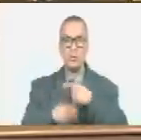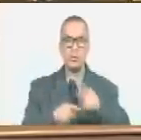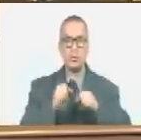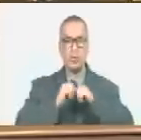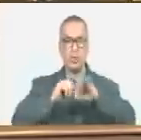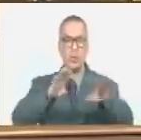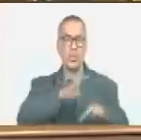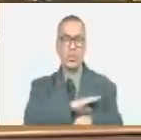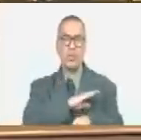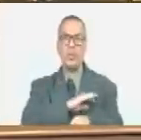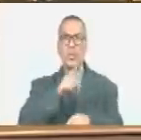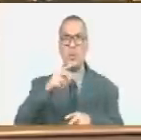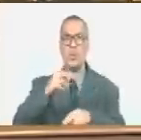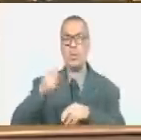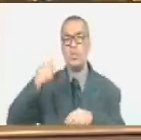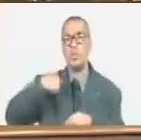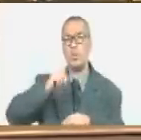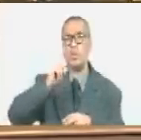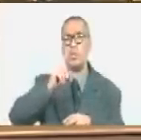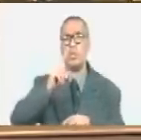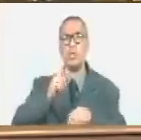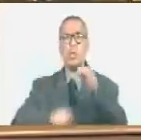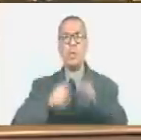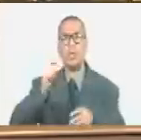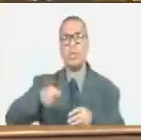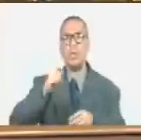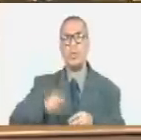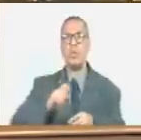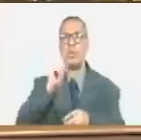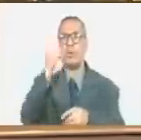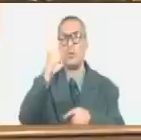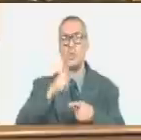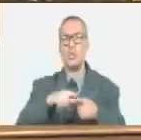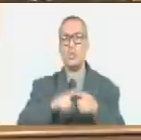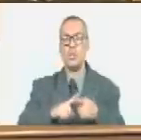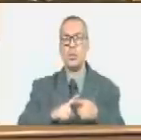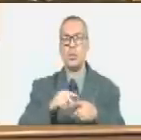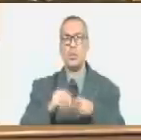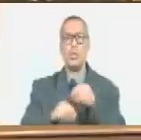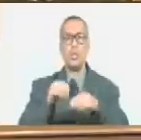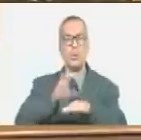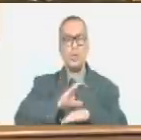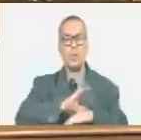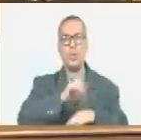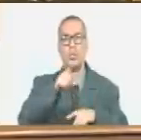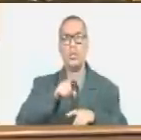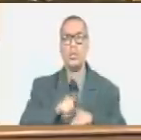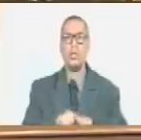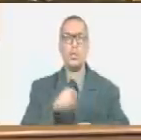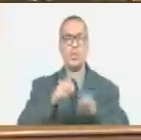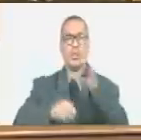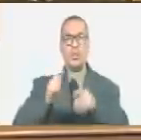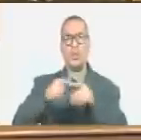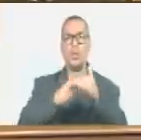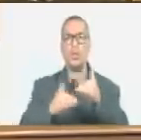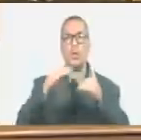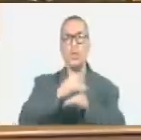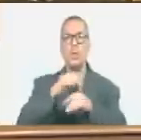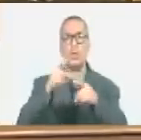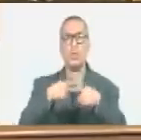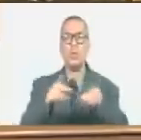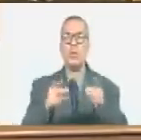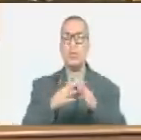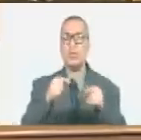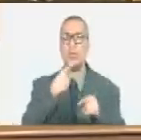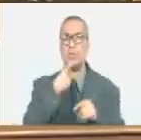de dominio corresponderá a los tribunales de primera instancia civiles y los tribunales superiores civiles.